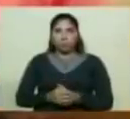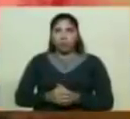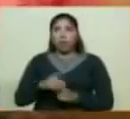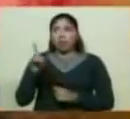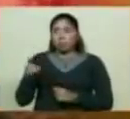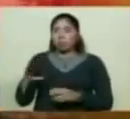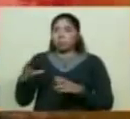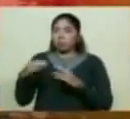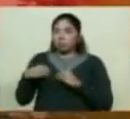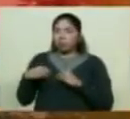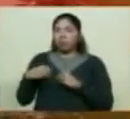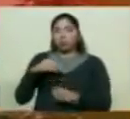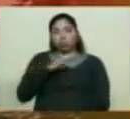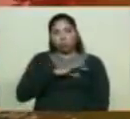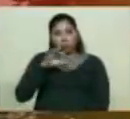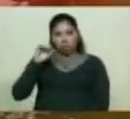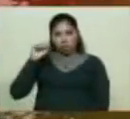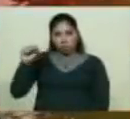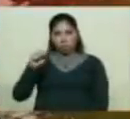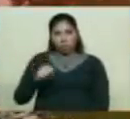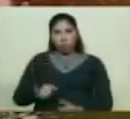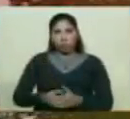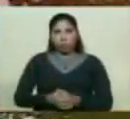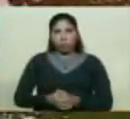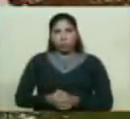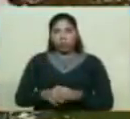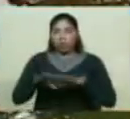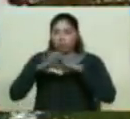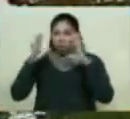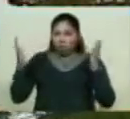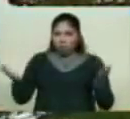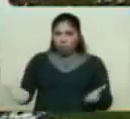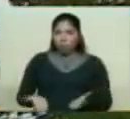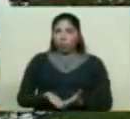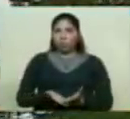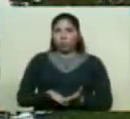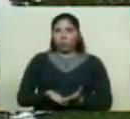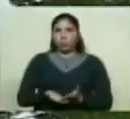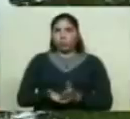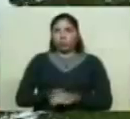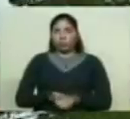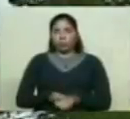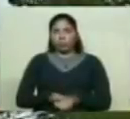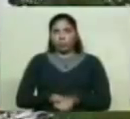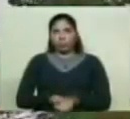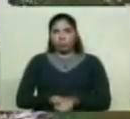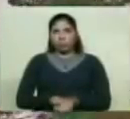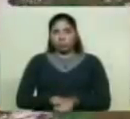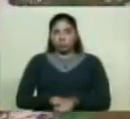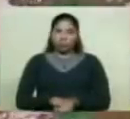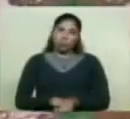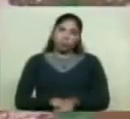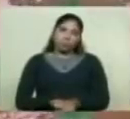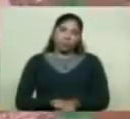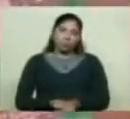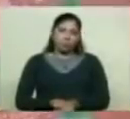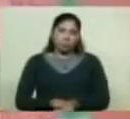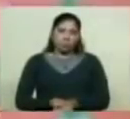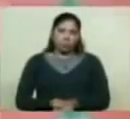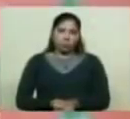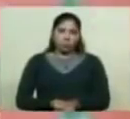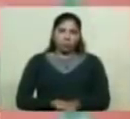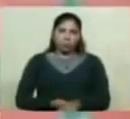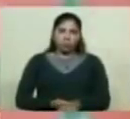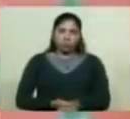histórico del socialismo mundial del socialismo como pensamiento de la humanidad dice bolt bolívar